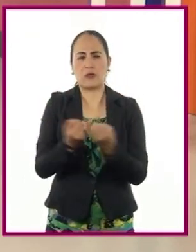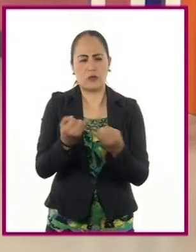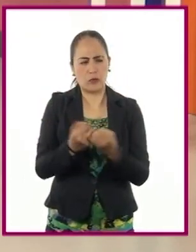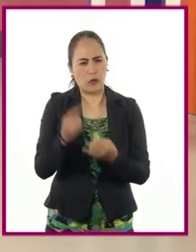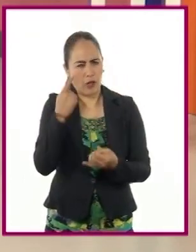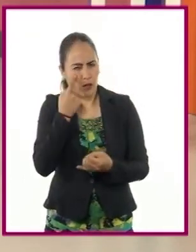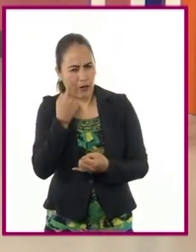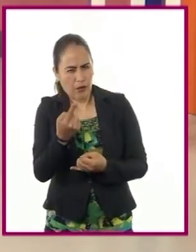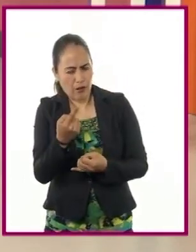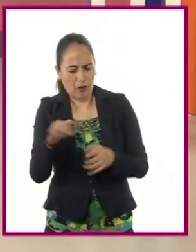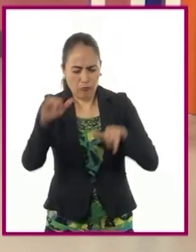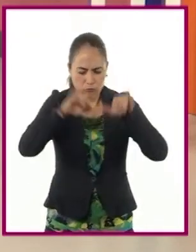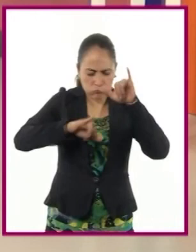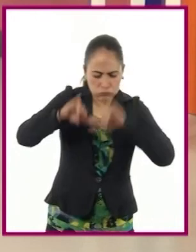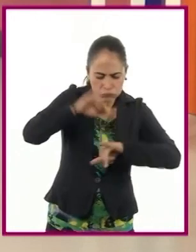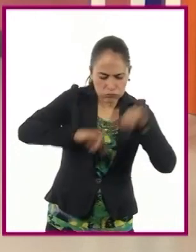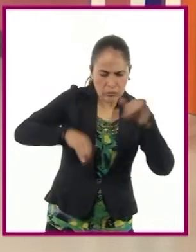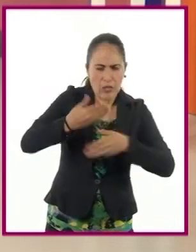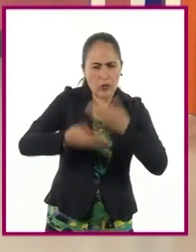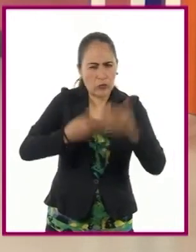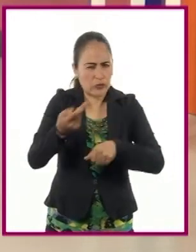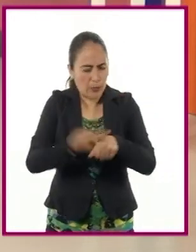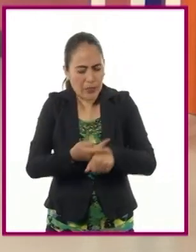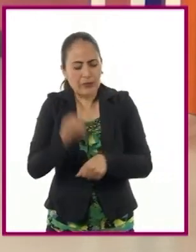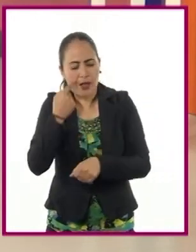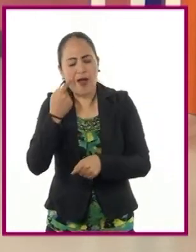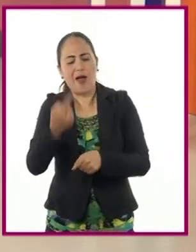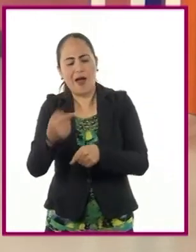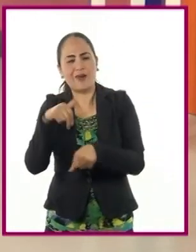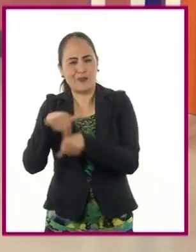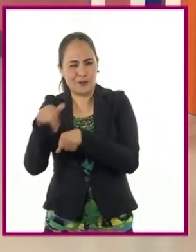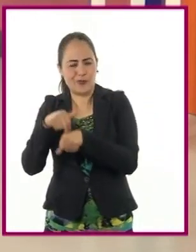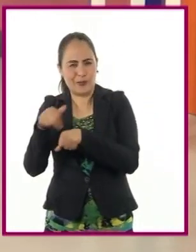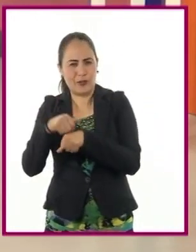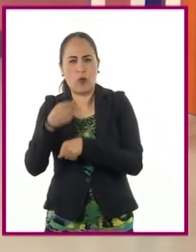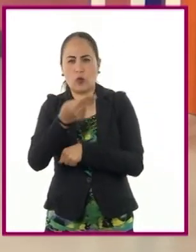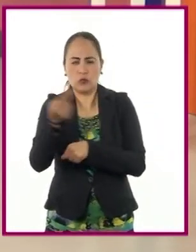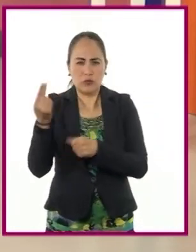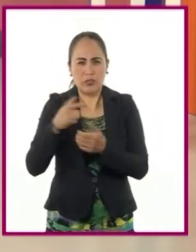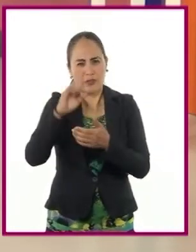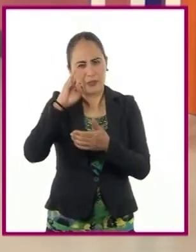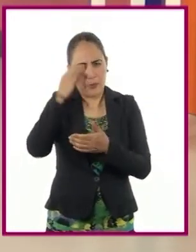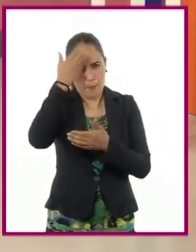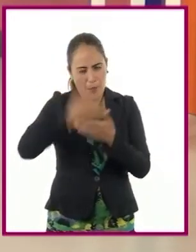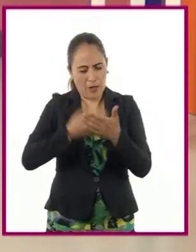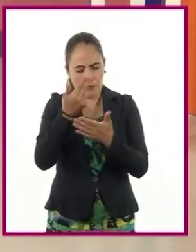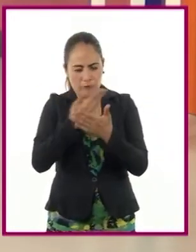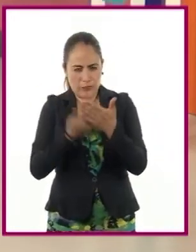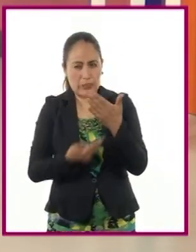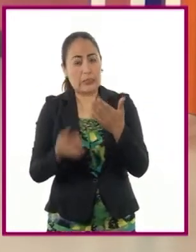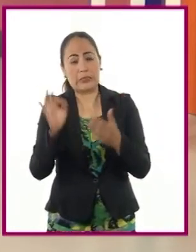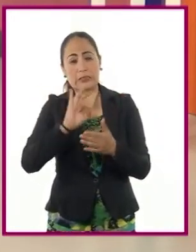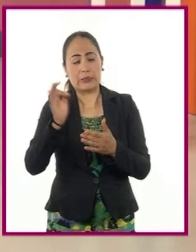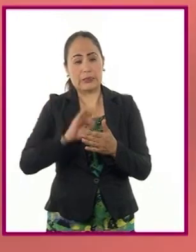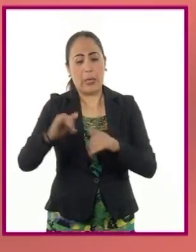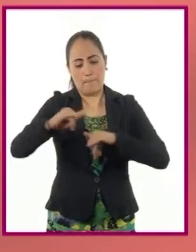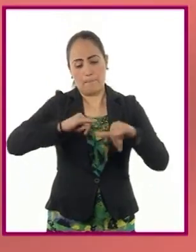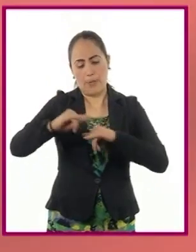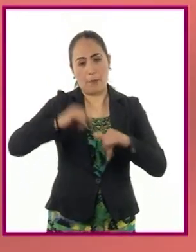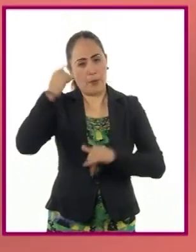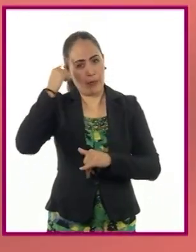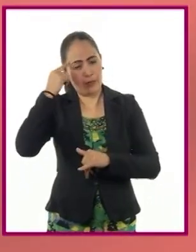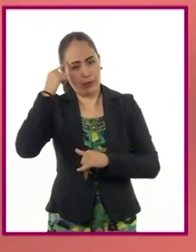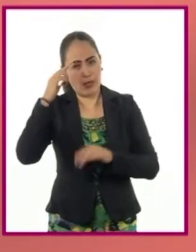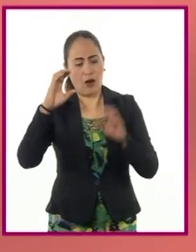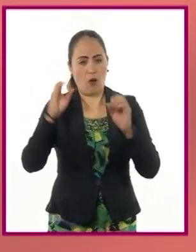en determinadas reacciones químicas. Les sugerimos realizar un organizador gráfico. Puede ser un mapa mental o un cuadro